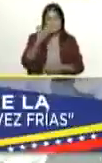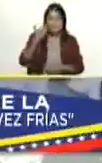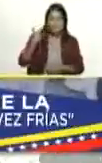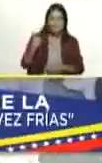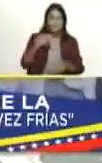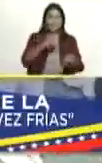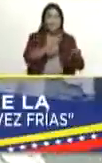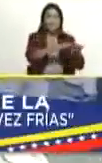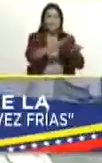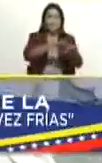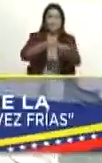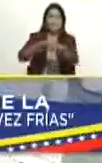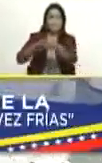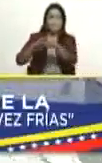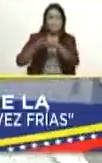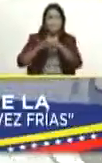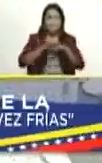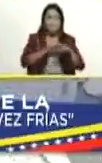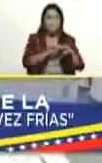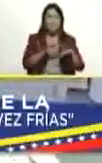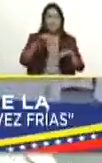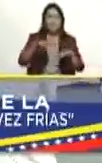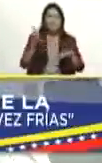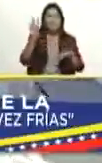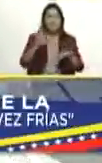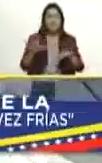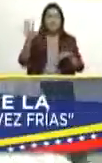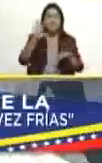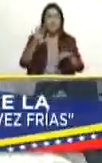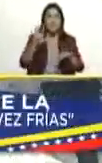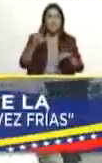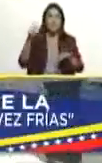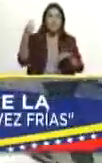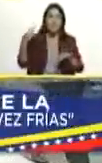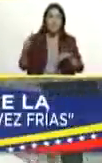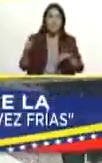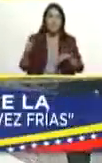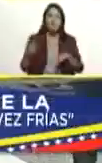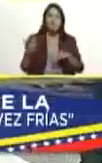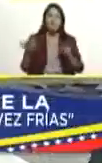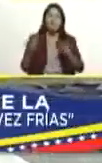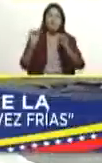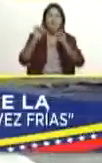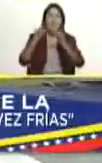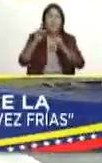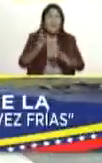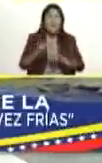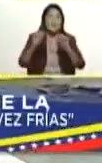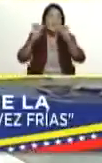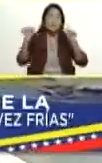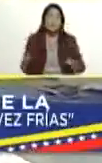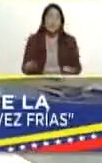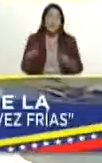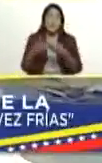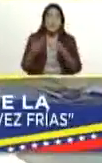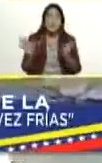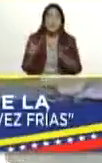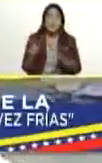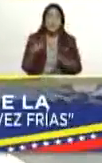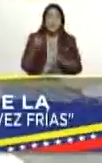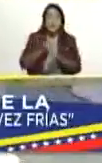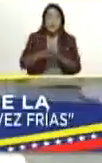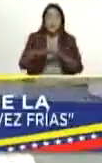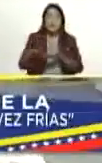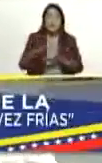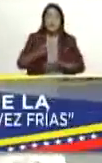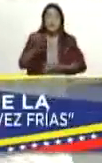los profesionales de la salud que Venezuela también tiene que construir un sistema público gratuito de calidad. Indicó que debe convertirse